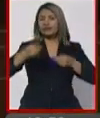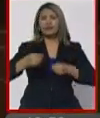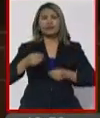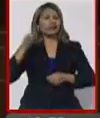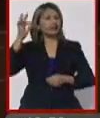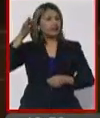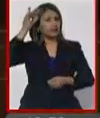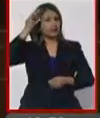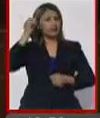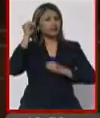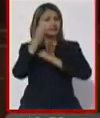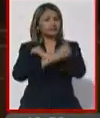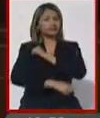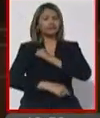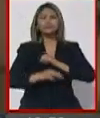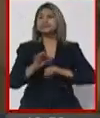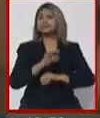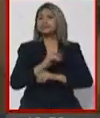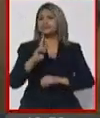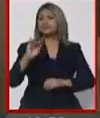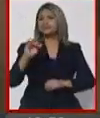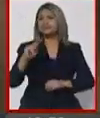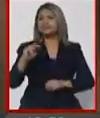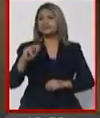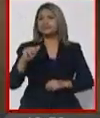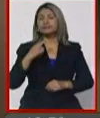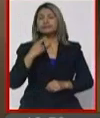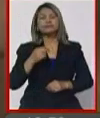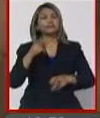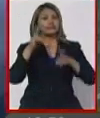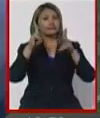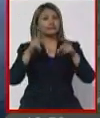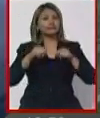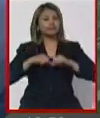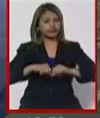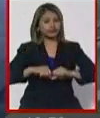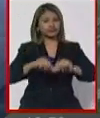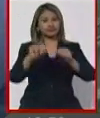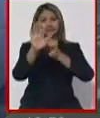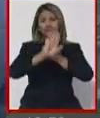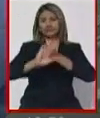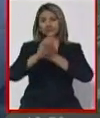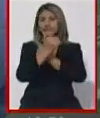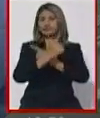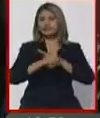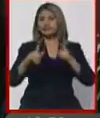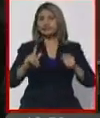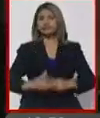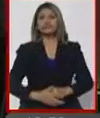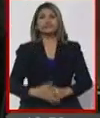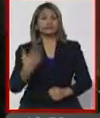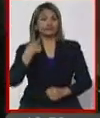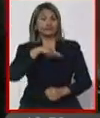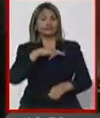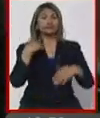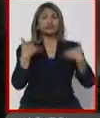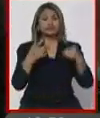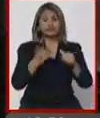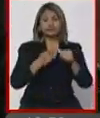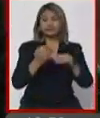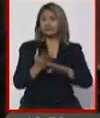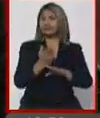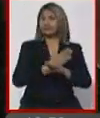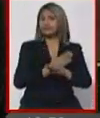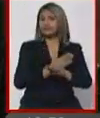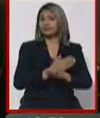y el fiscal que condenaron injustamente a Reinaldo Ramírez. Los imputados continuarán defendiéndose en libertad. Nosotros hemos apelado en